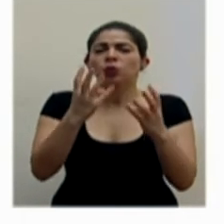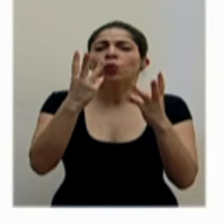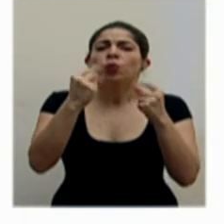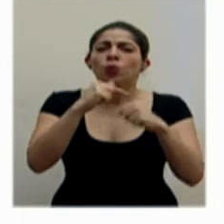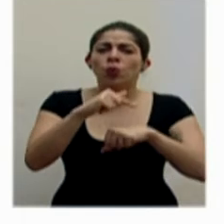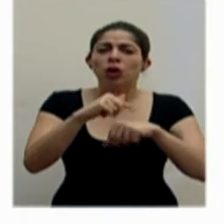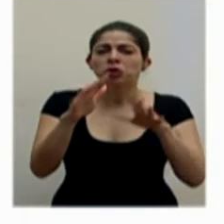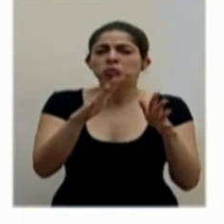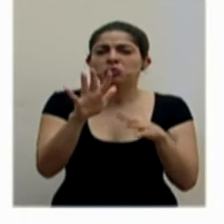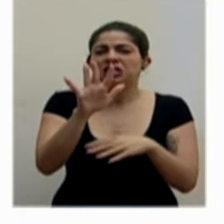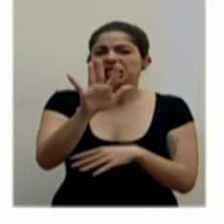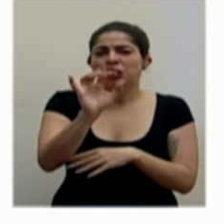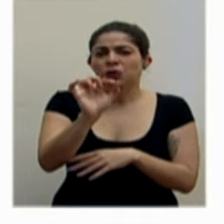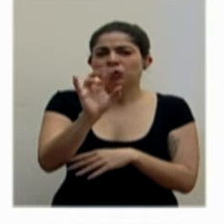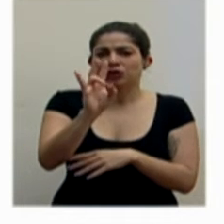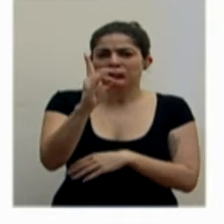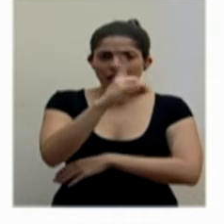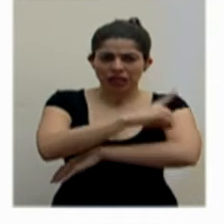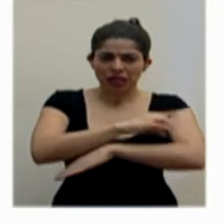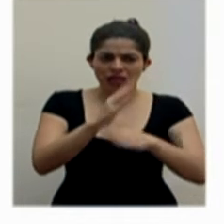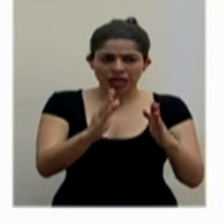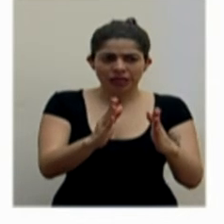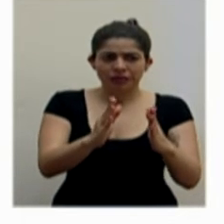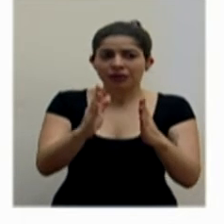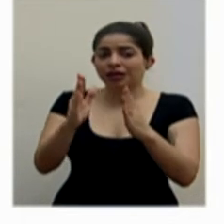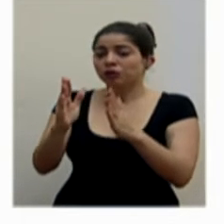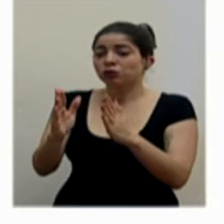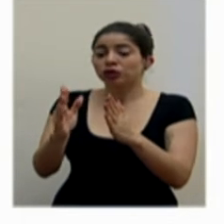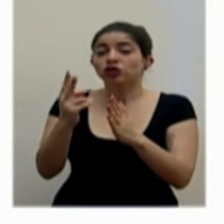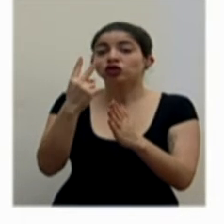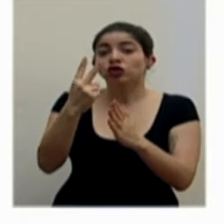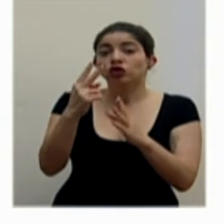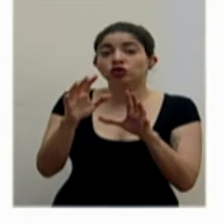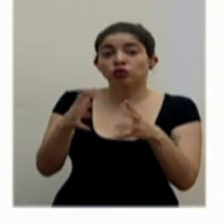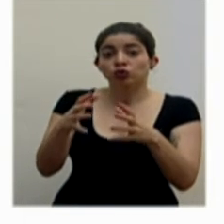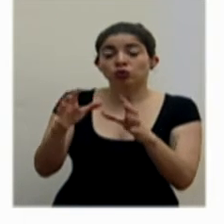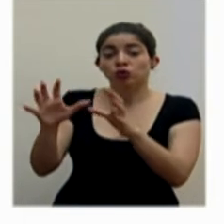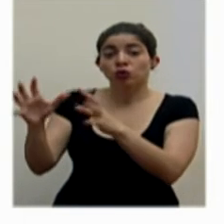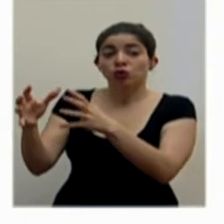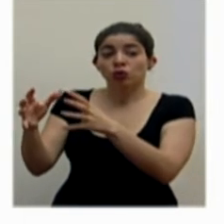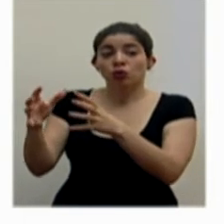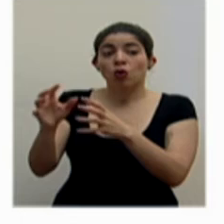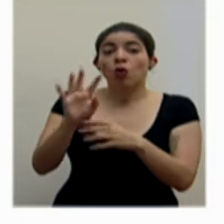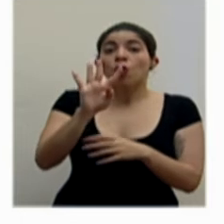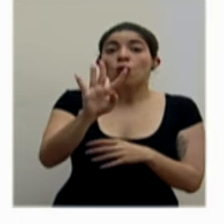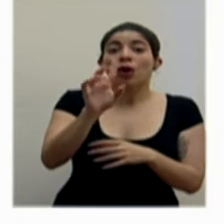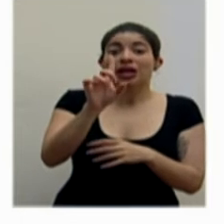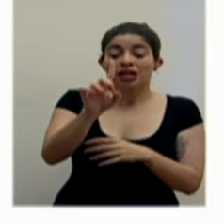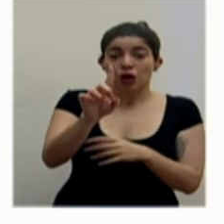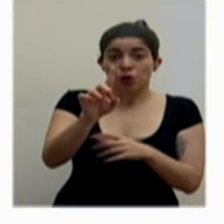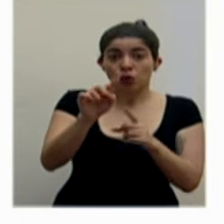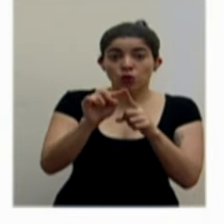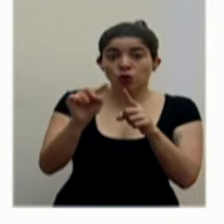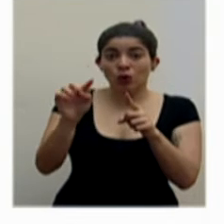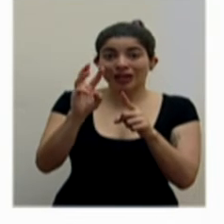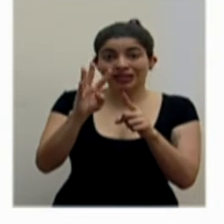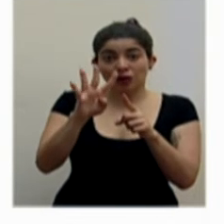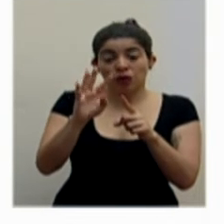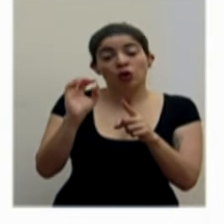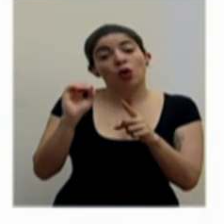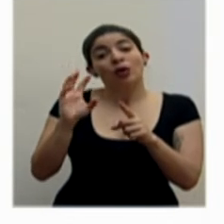promedio de 5.7 días. Y luego los dos otros grupos etarios de 41 a 64 o mayores